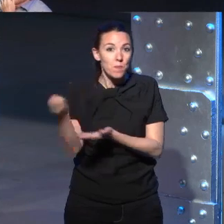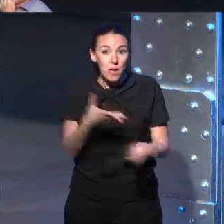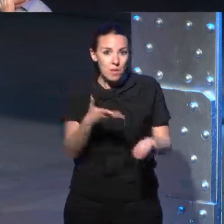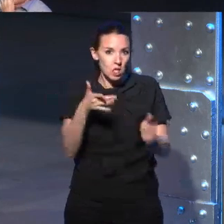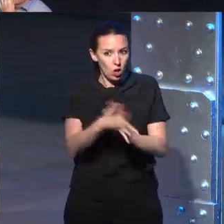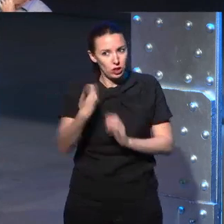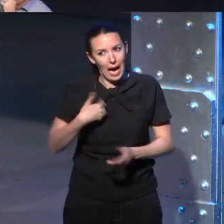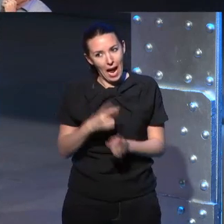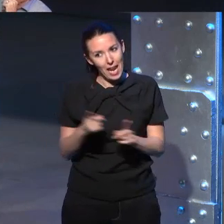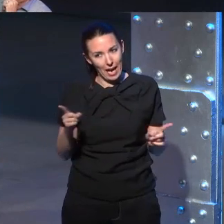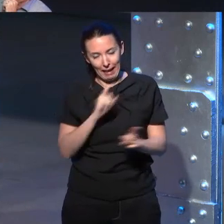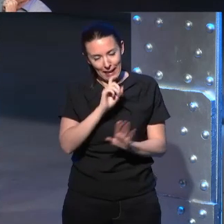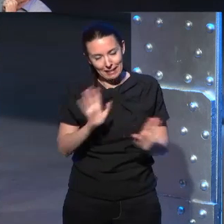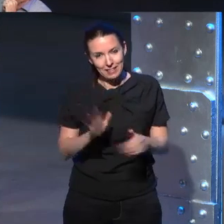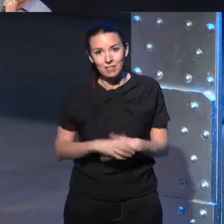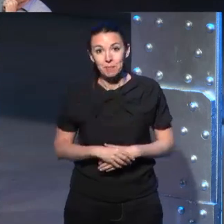haciendo demasiado larga...